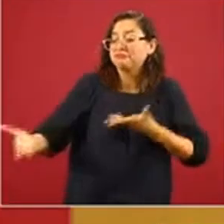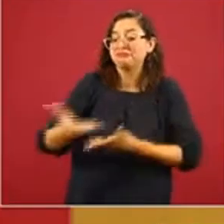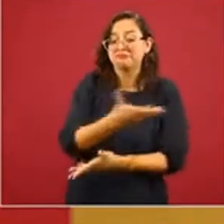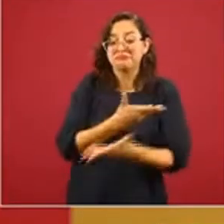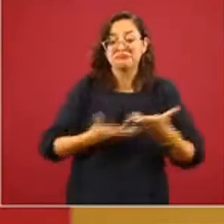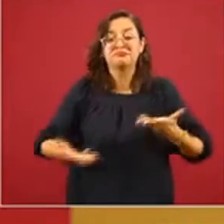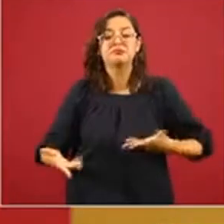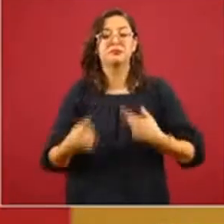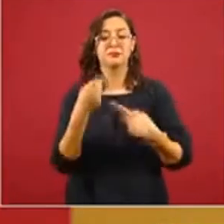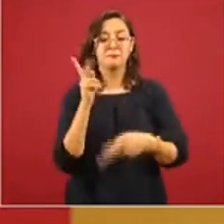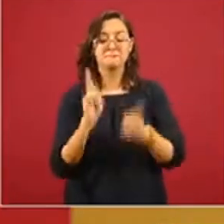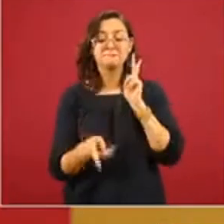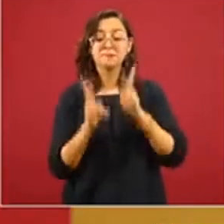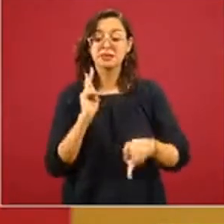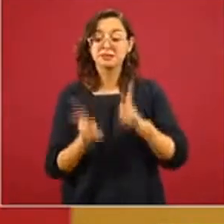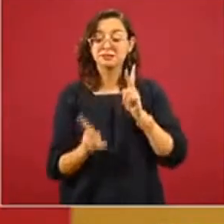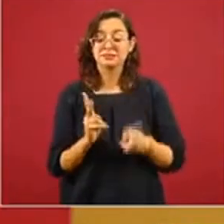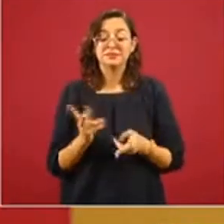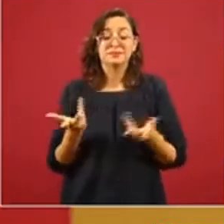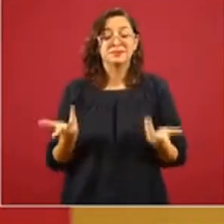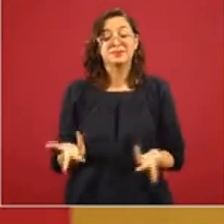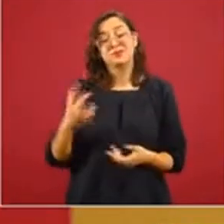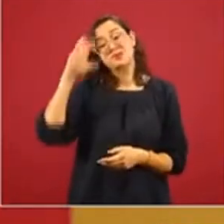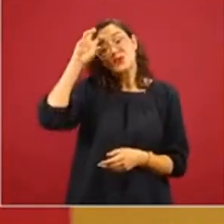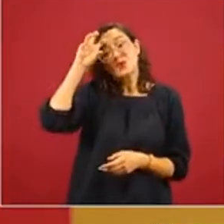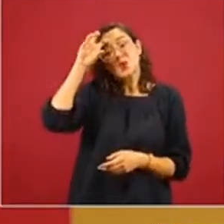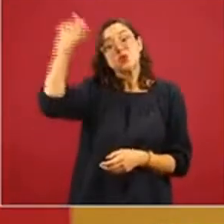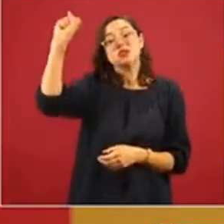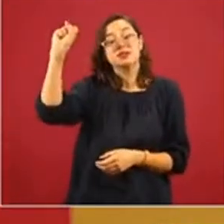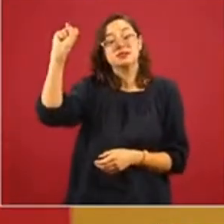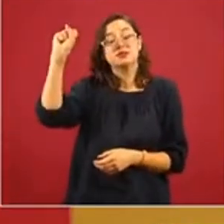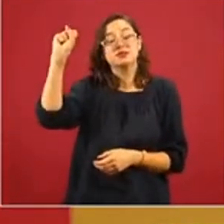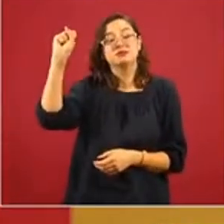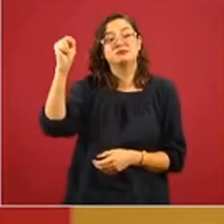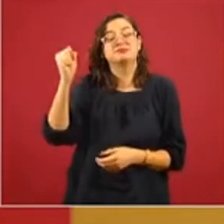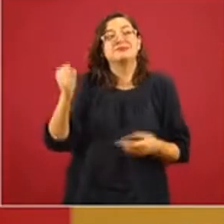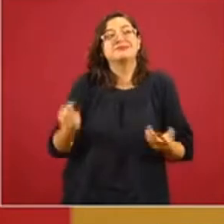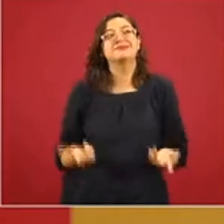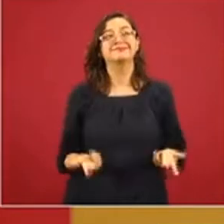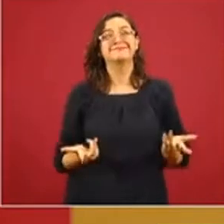varias veces. Son conceptos que aparentemente son